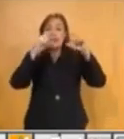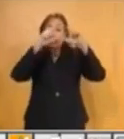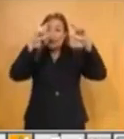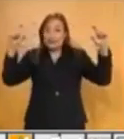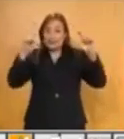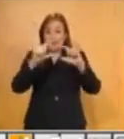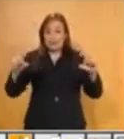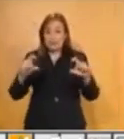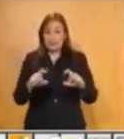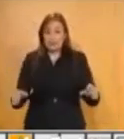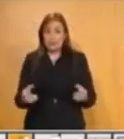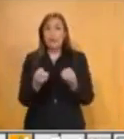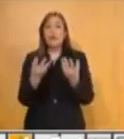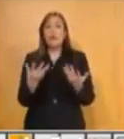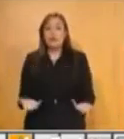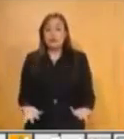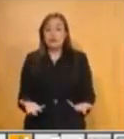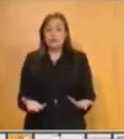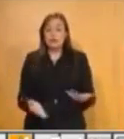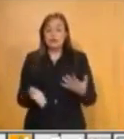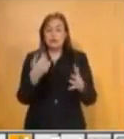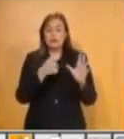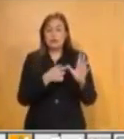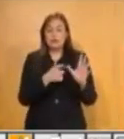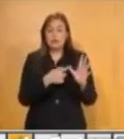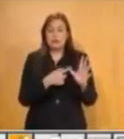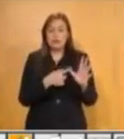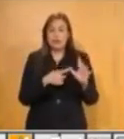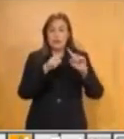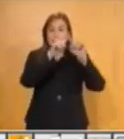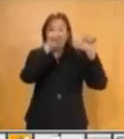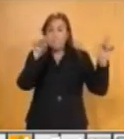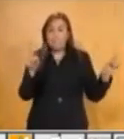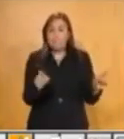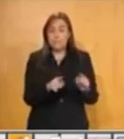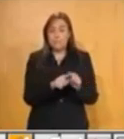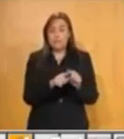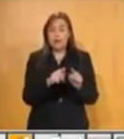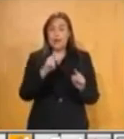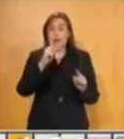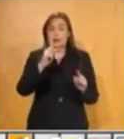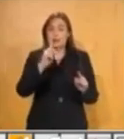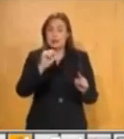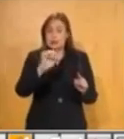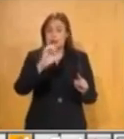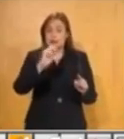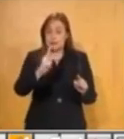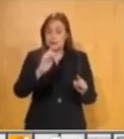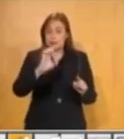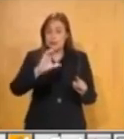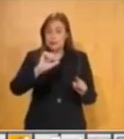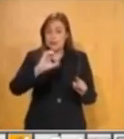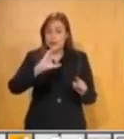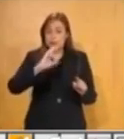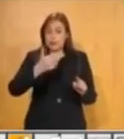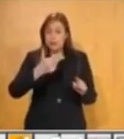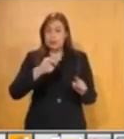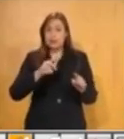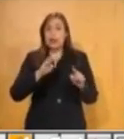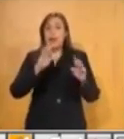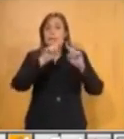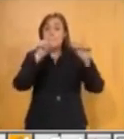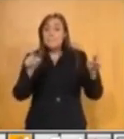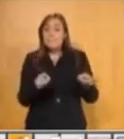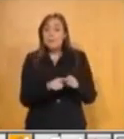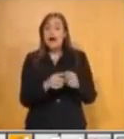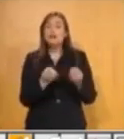vas a poner cuántos tiene. Speech bubbles or thought bubbles, cantidad de globos de diálogo o de pensamiento. Gutters,